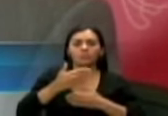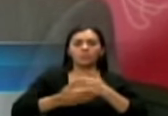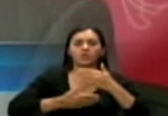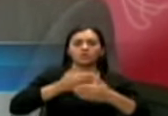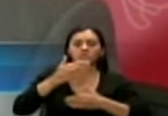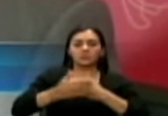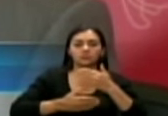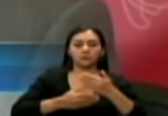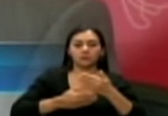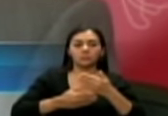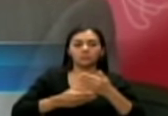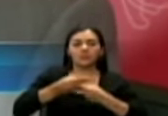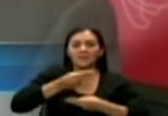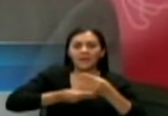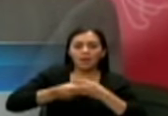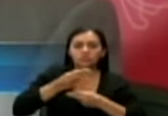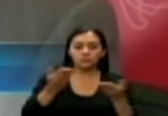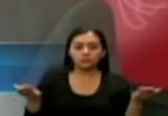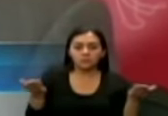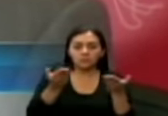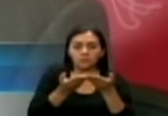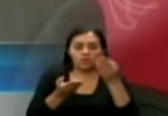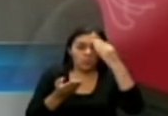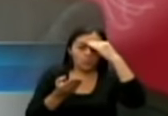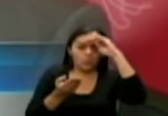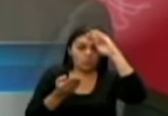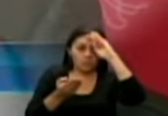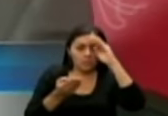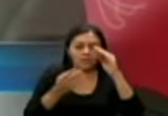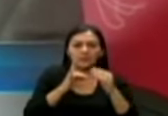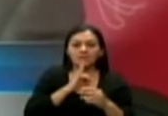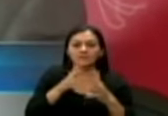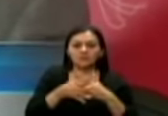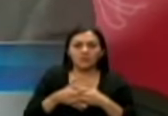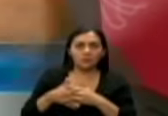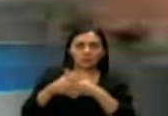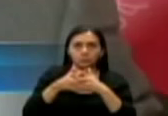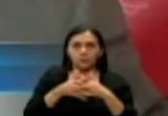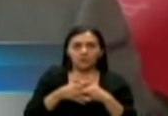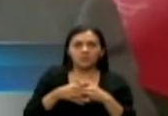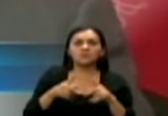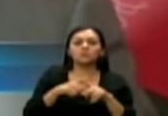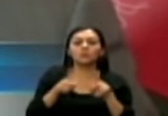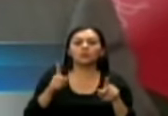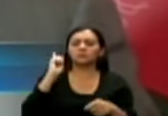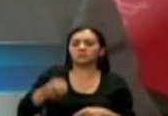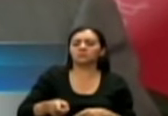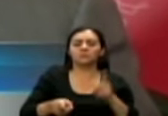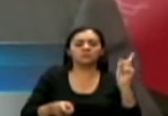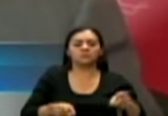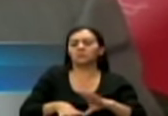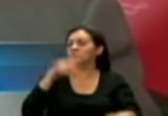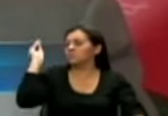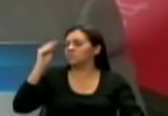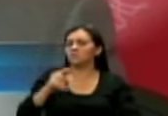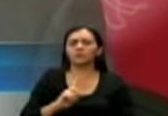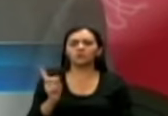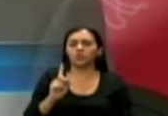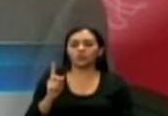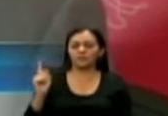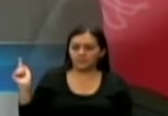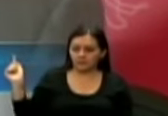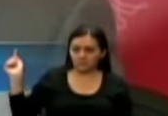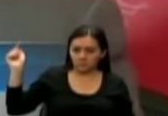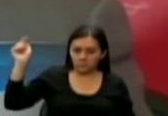Estados Unidos y Cuba. Entonces viene con todos los méritos, no viene desde afuera, hace un planteamiento político y se va. Viene